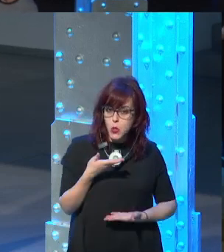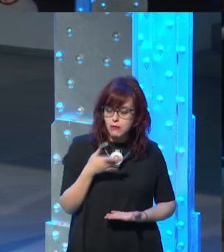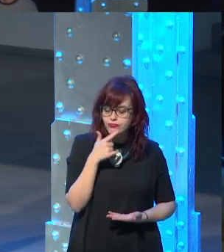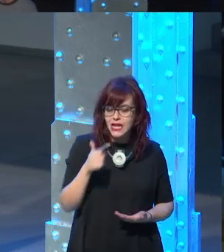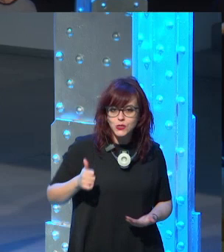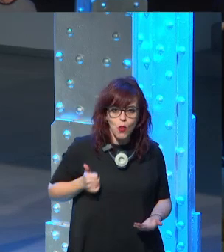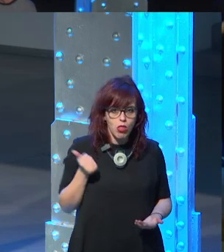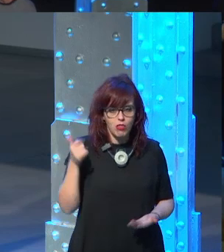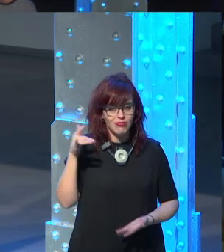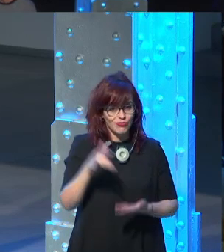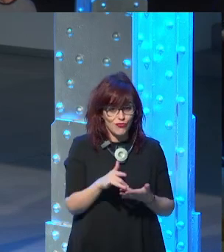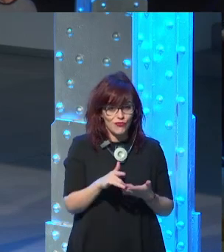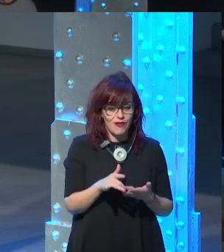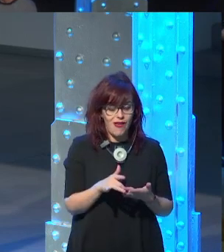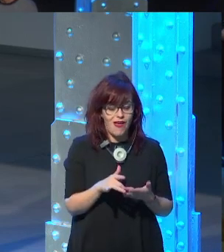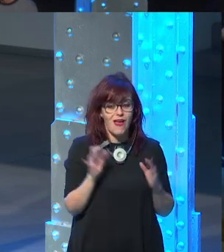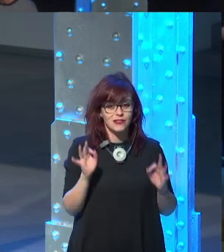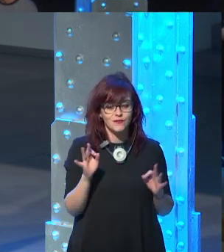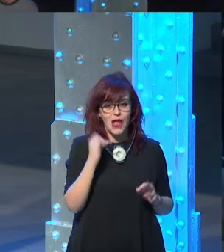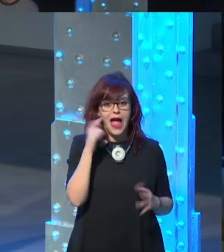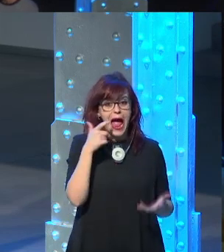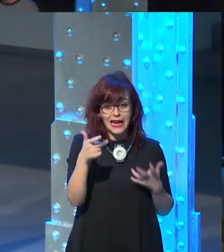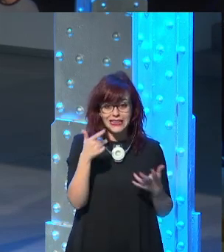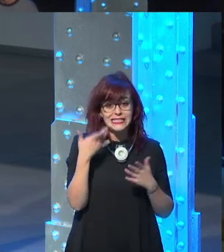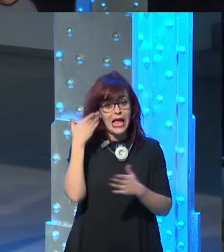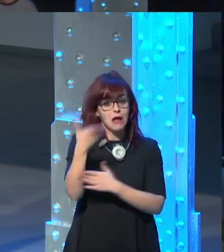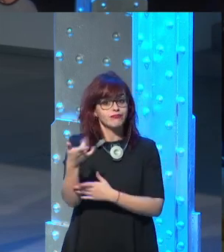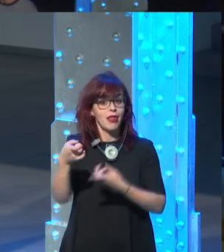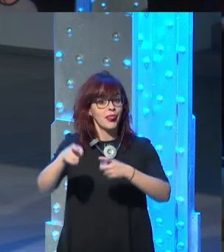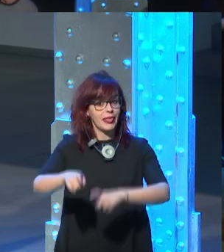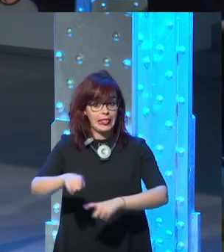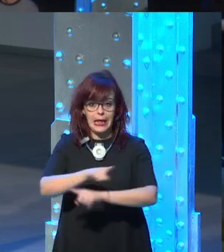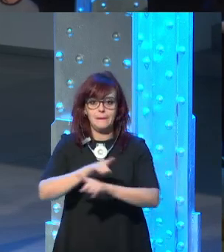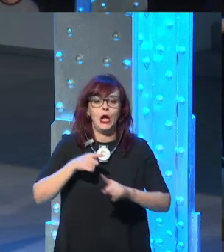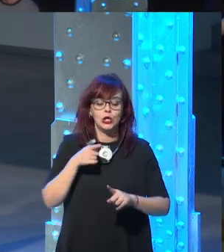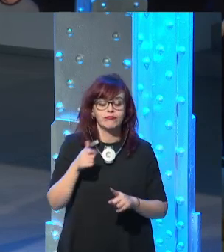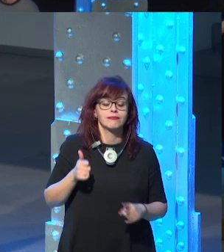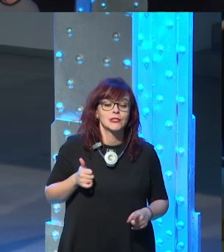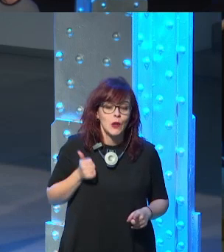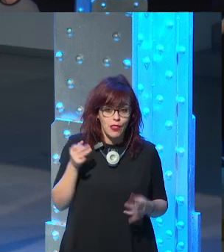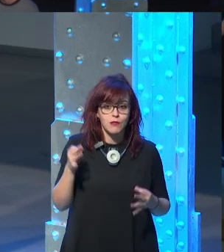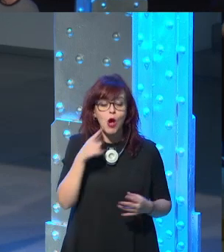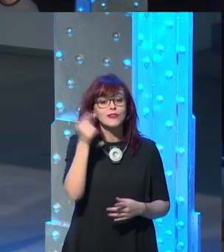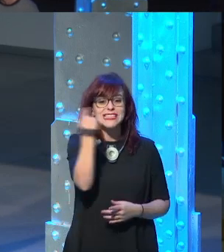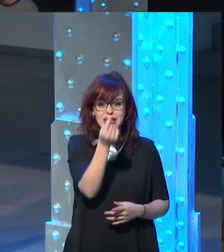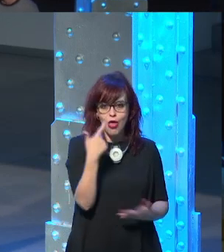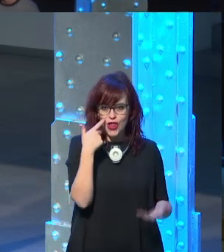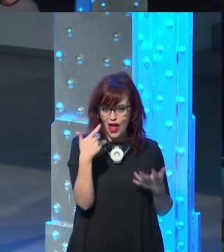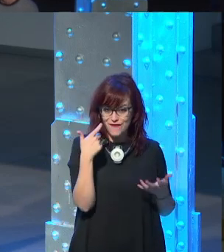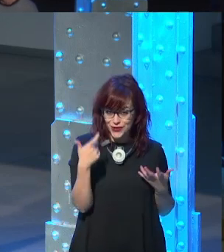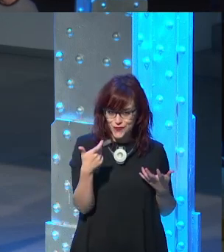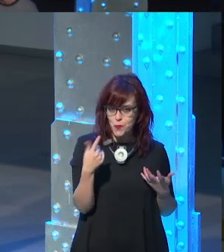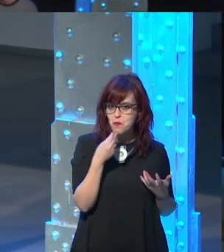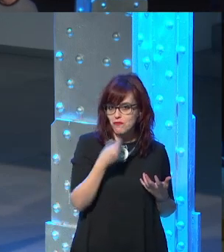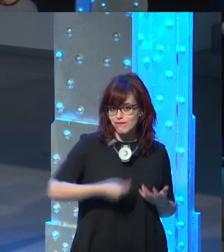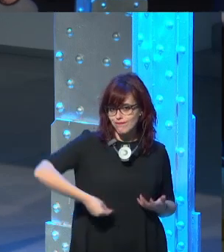dio la casualidad que el artista que no pudo ir al encuentro, pues era un diseñador gráfico, y